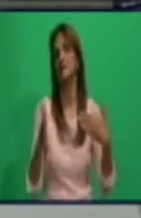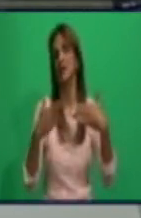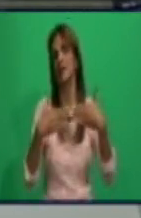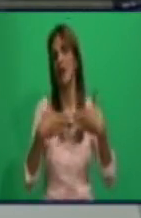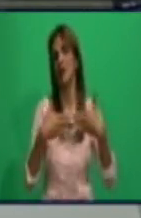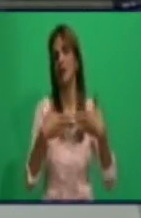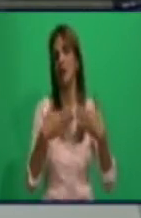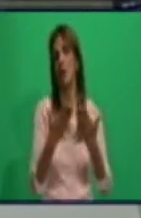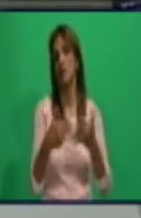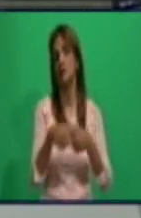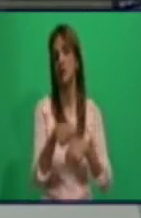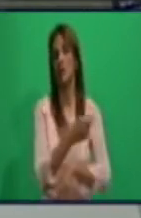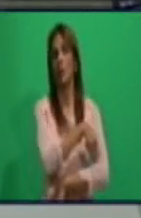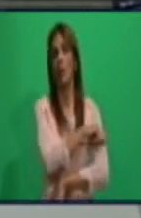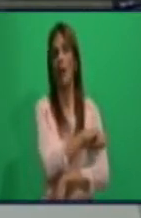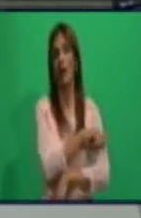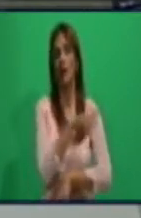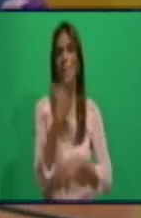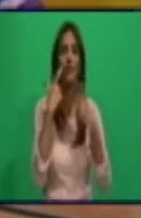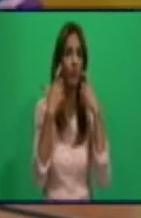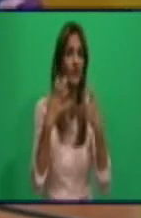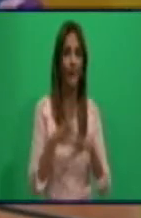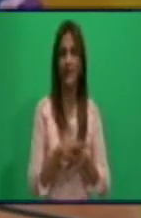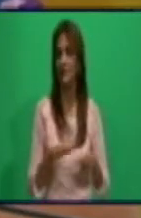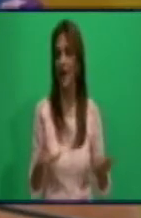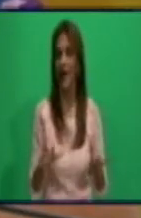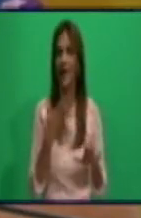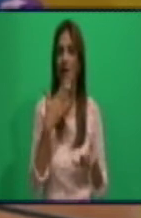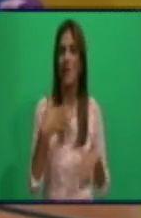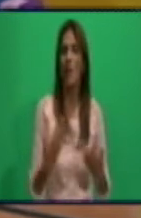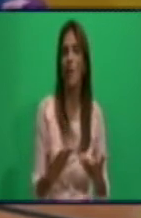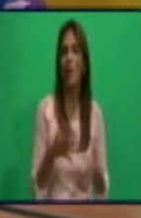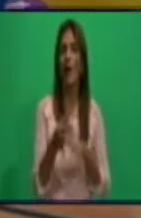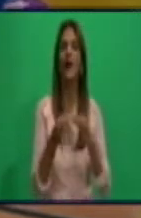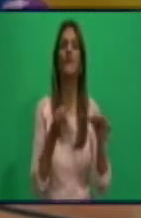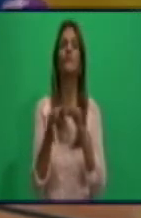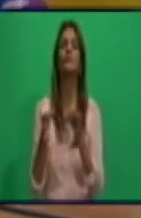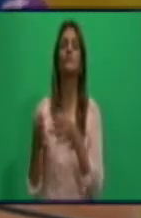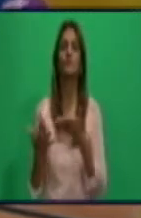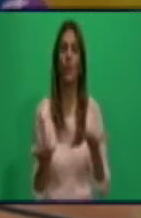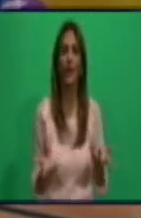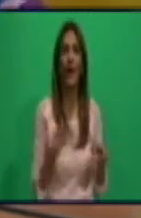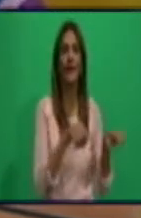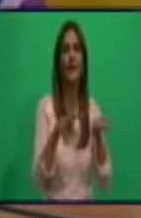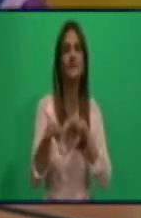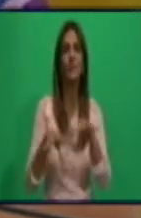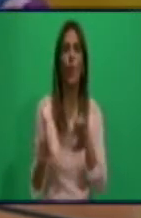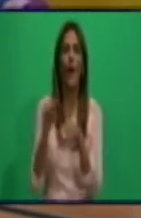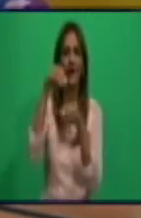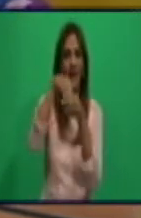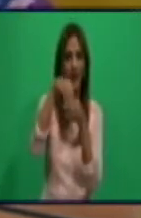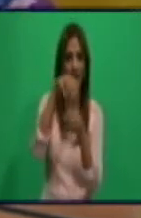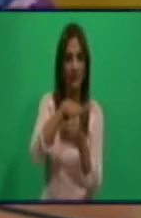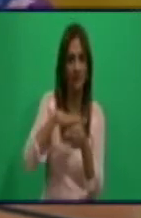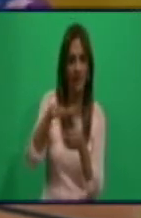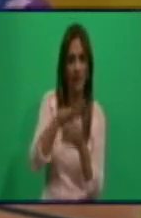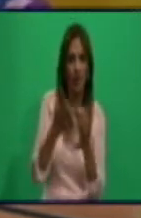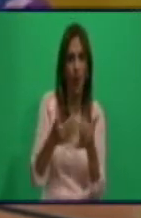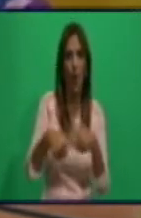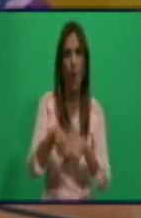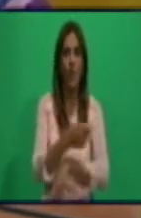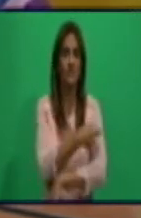va a contribuir los fundamentales cómo van a funcionar esas demarcaciones al interno porque si cerramos nadie